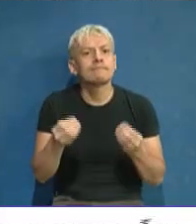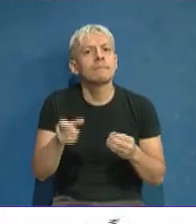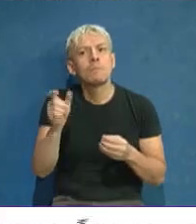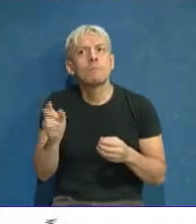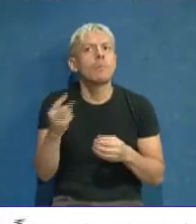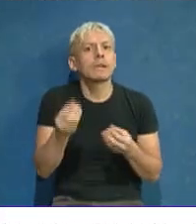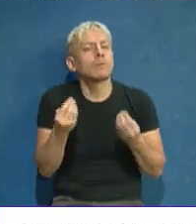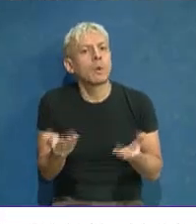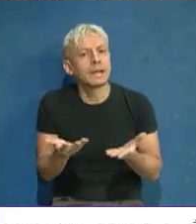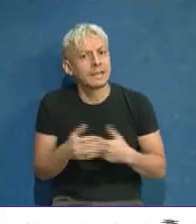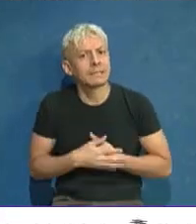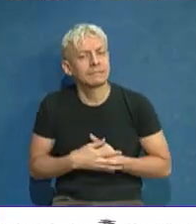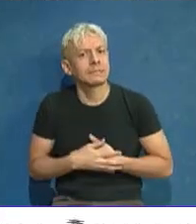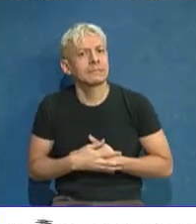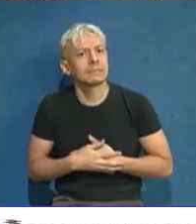mascotas